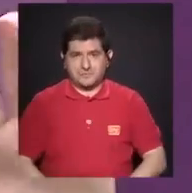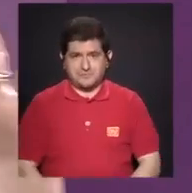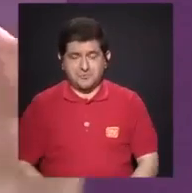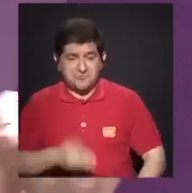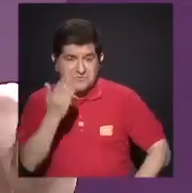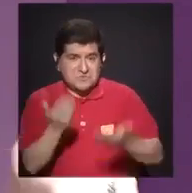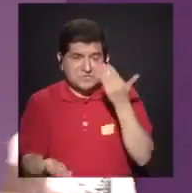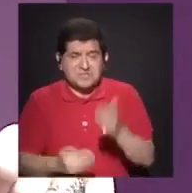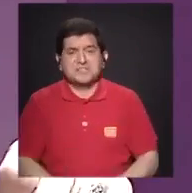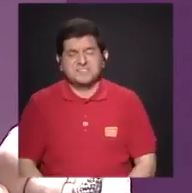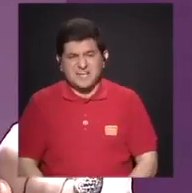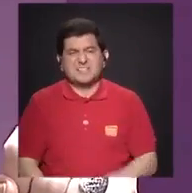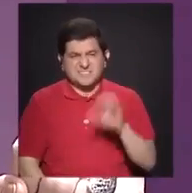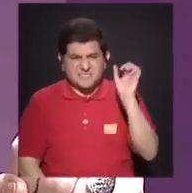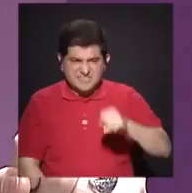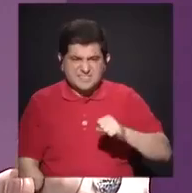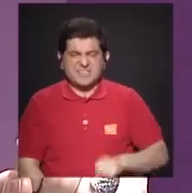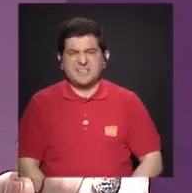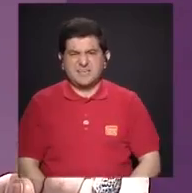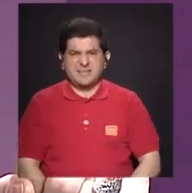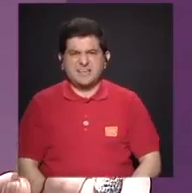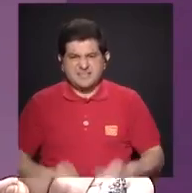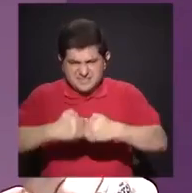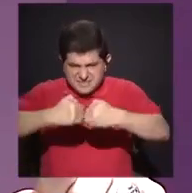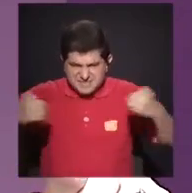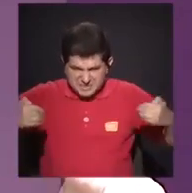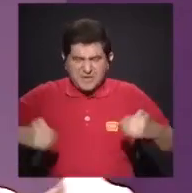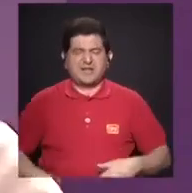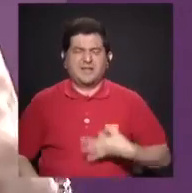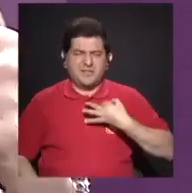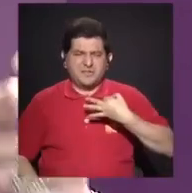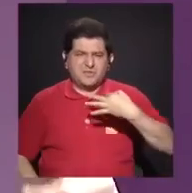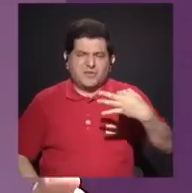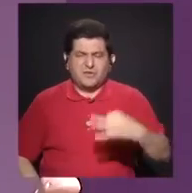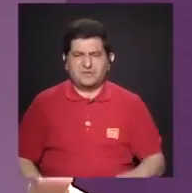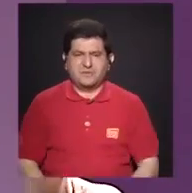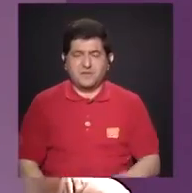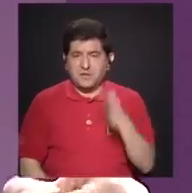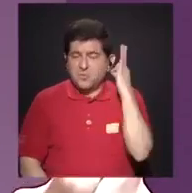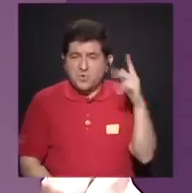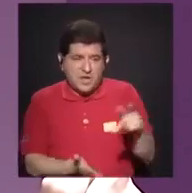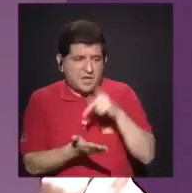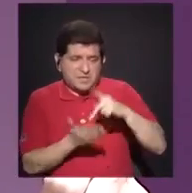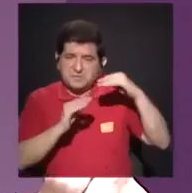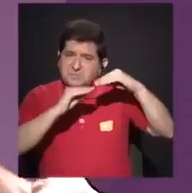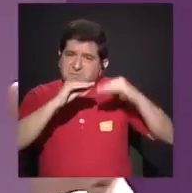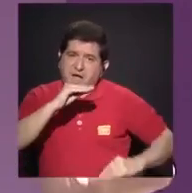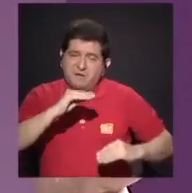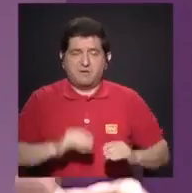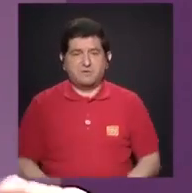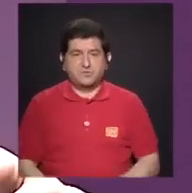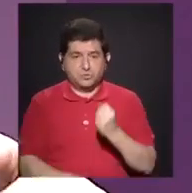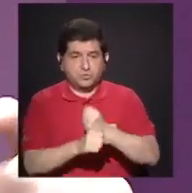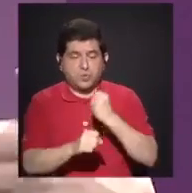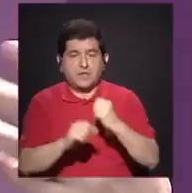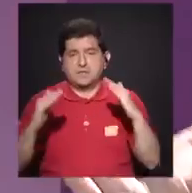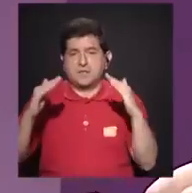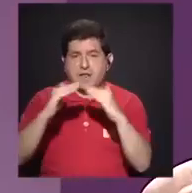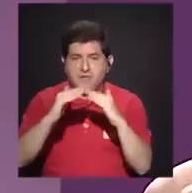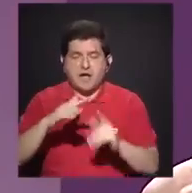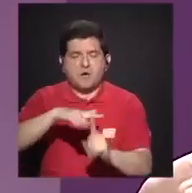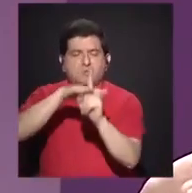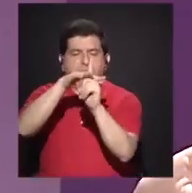aunque tengamos grandes brechas todavía en la vida cotidiana. Las mujeres seguimos ganando menos, ¿verdad? Y el trabajo doméstico sigue